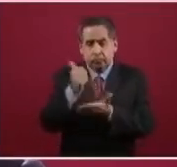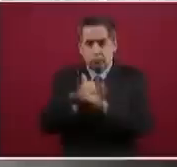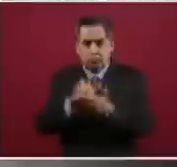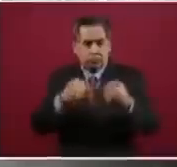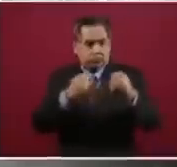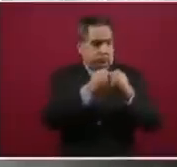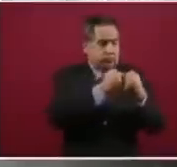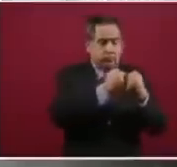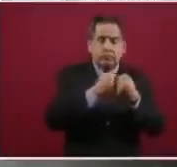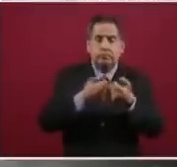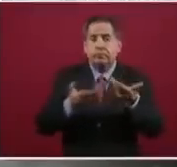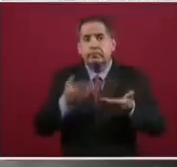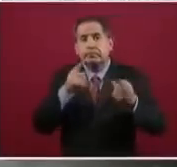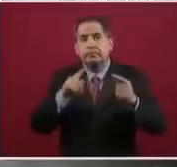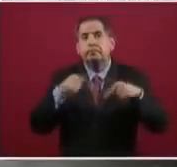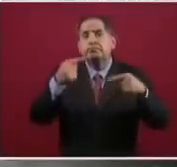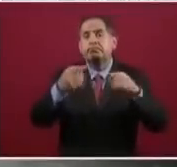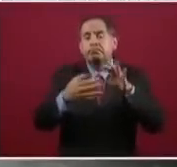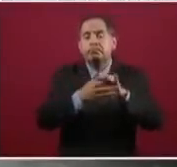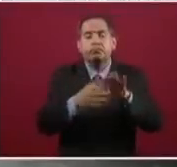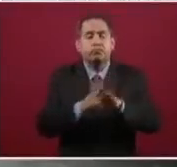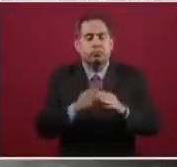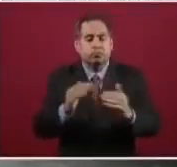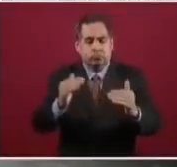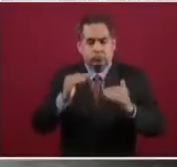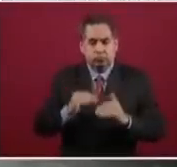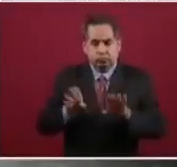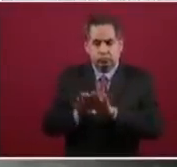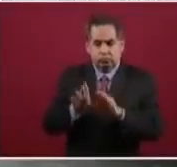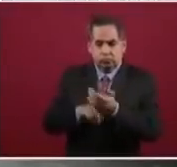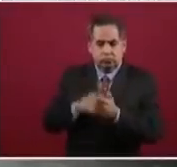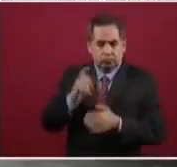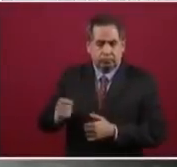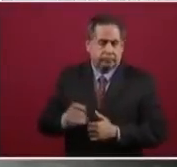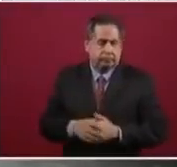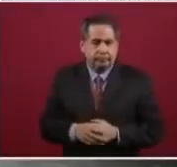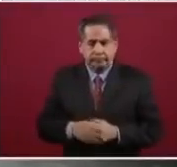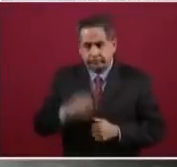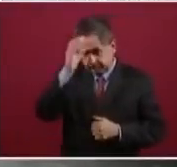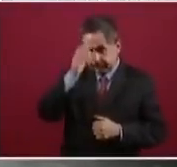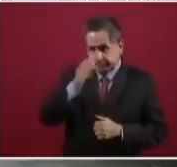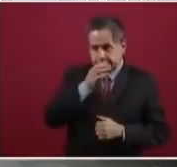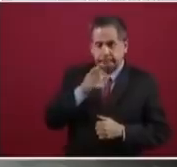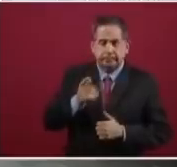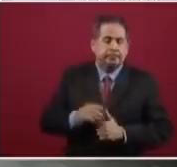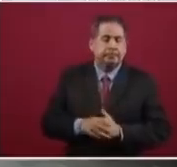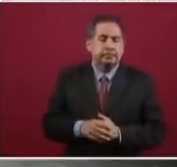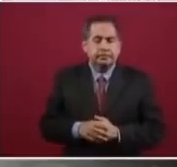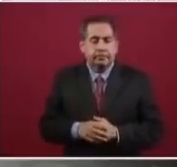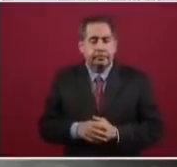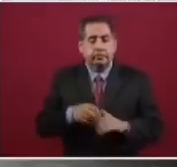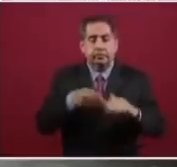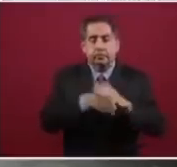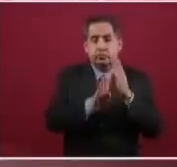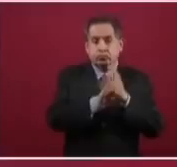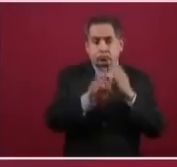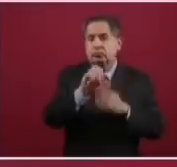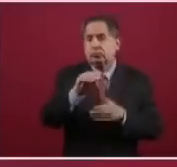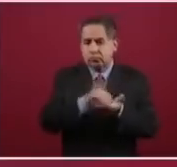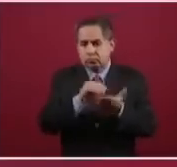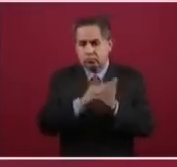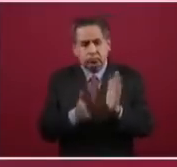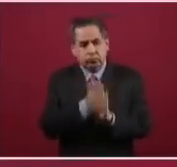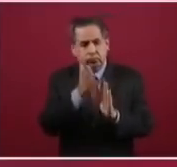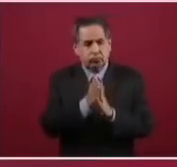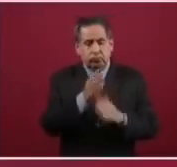de frontera y el resto del país pasó ahora con la pregunta que tiene que ver con con coahuila primero metrobus y se está construyendo el metrobus te